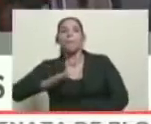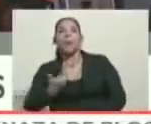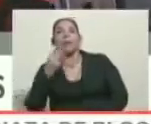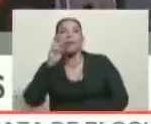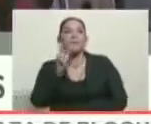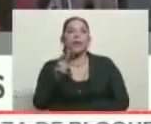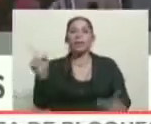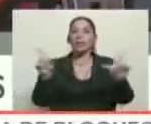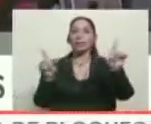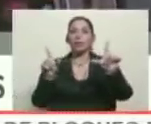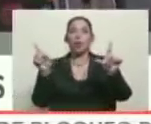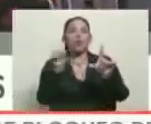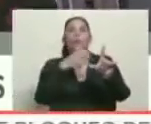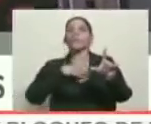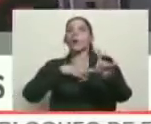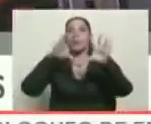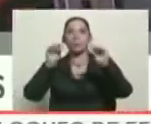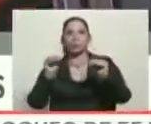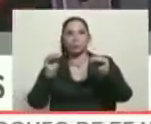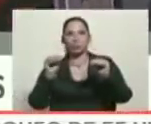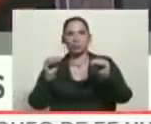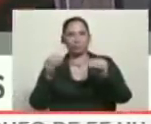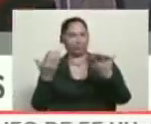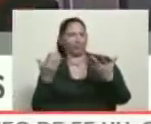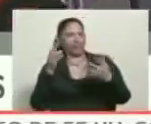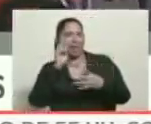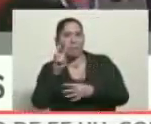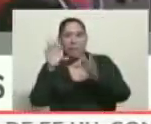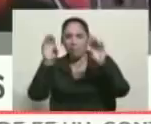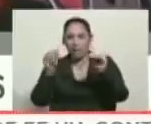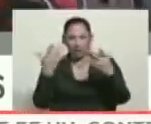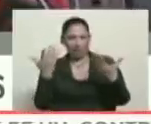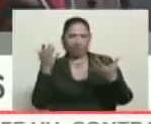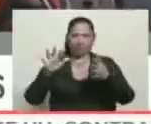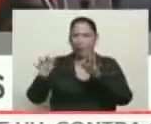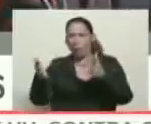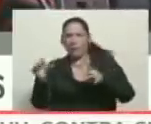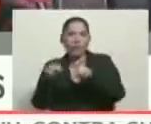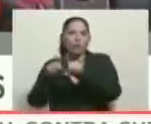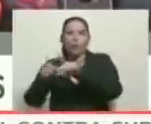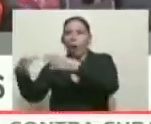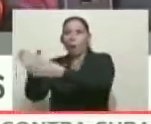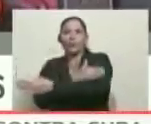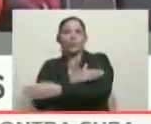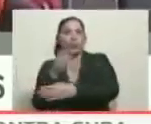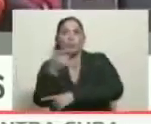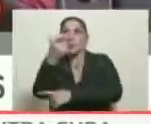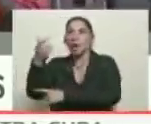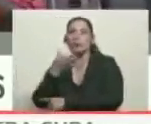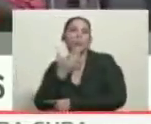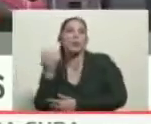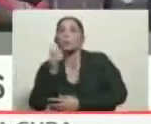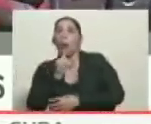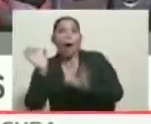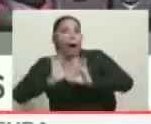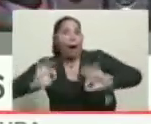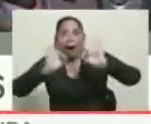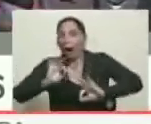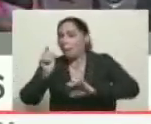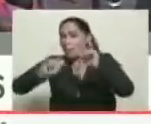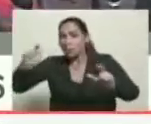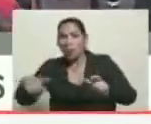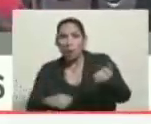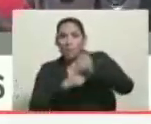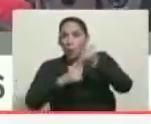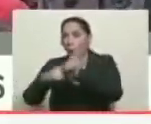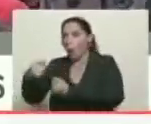prender, la ves pero apagada la televisión. Más o menos así andan, buscando, ¿por qué no tienen ellos su gente? En el